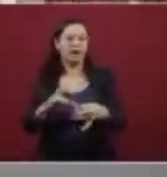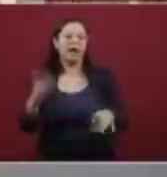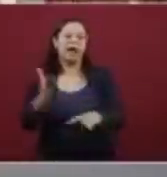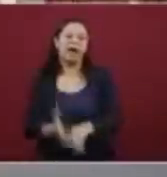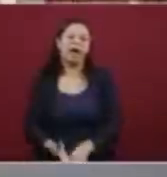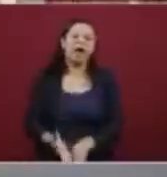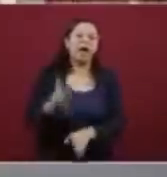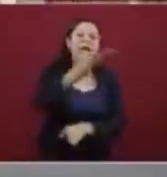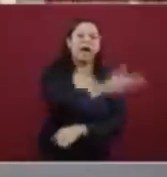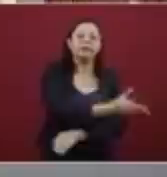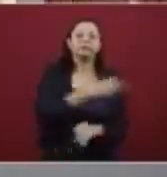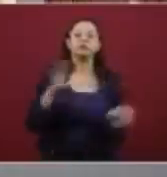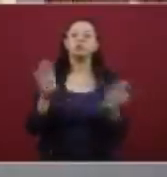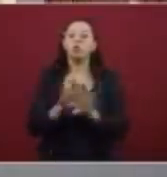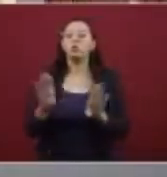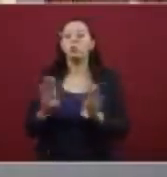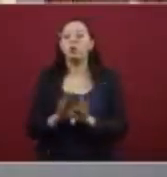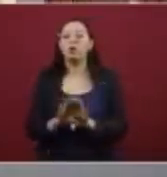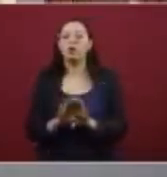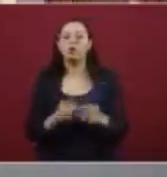Era por cuotas.